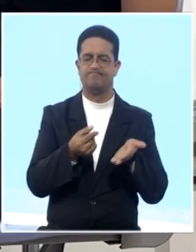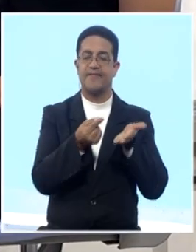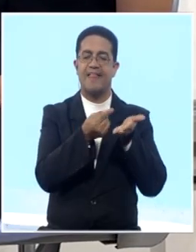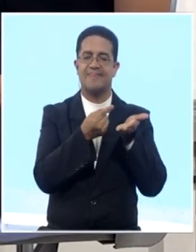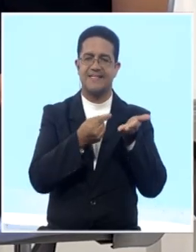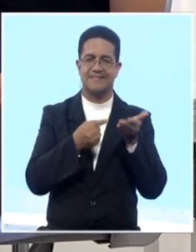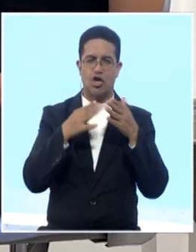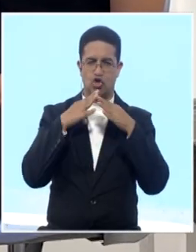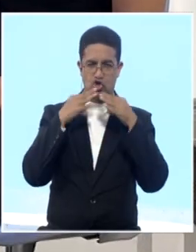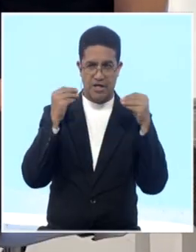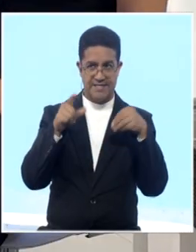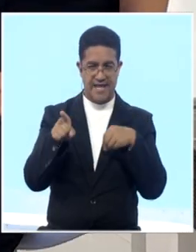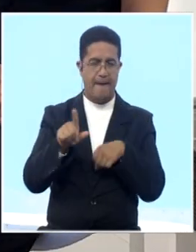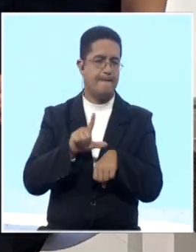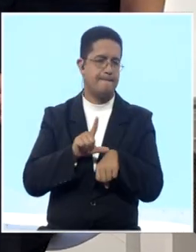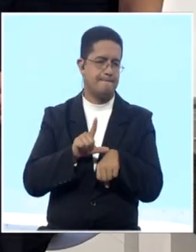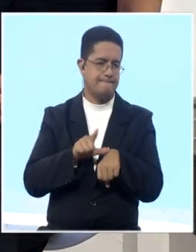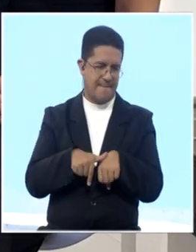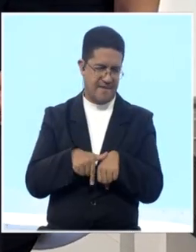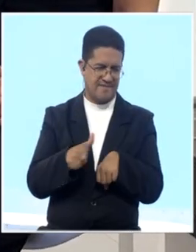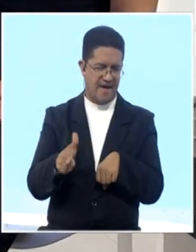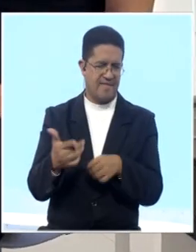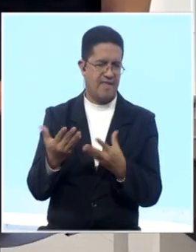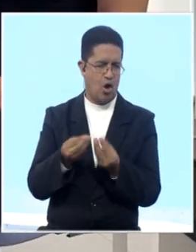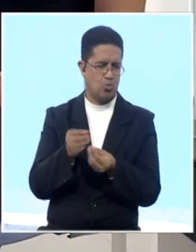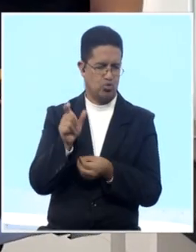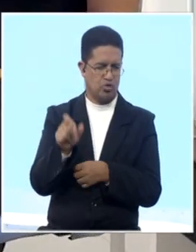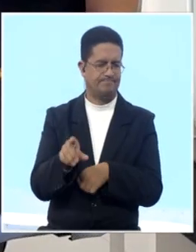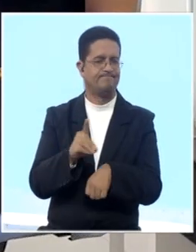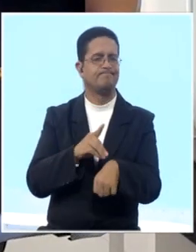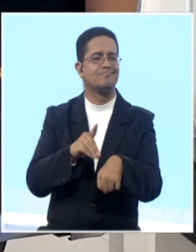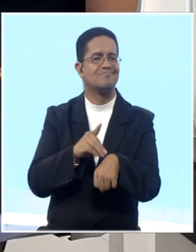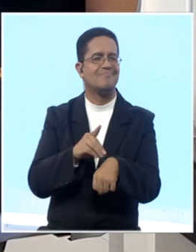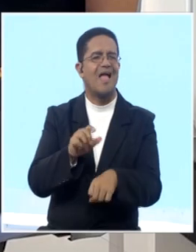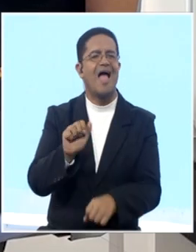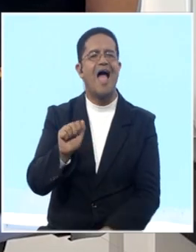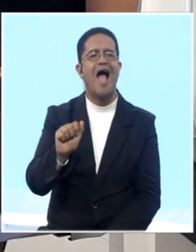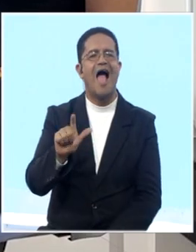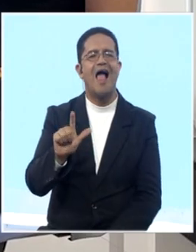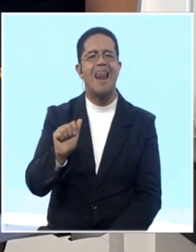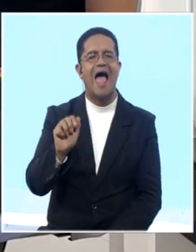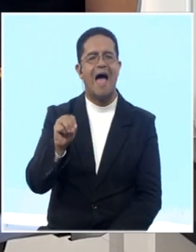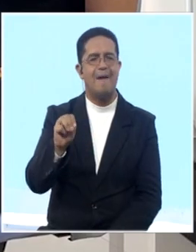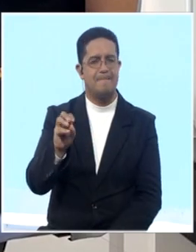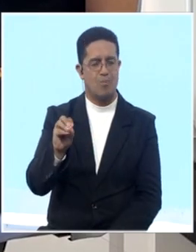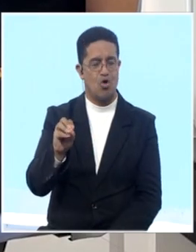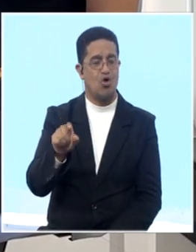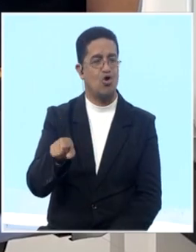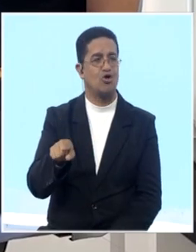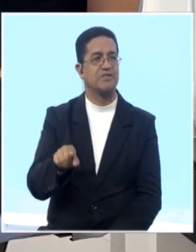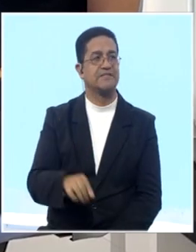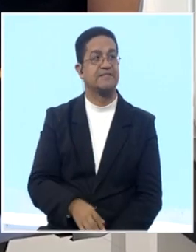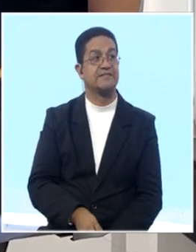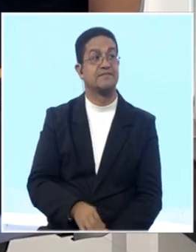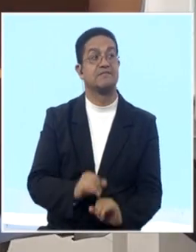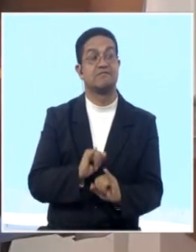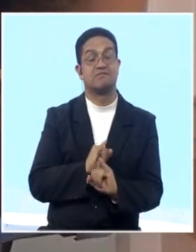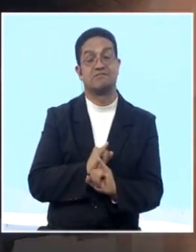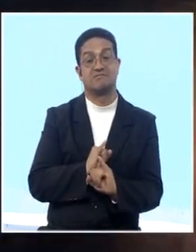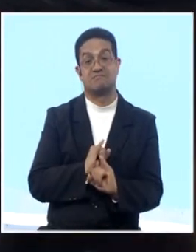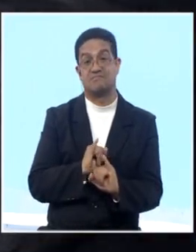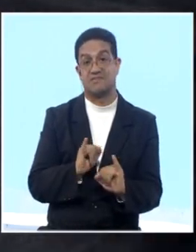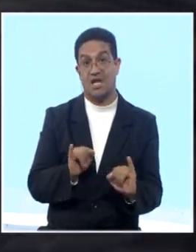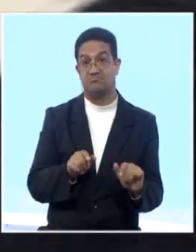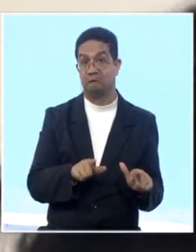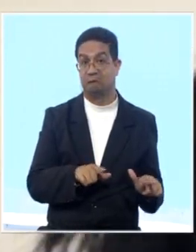sonrisa, que también vamos a verlo más adelante con Álamo Rodríguez, que nos va a estar explicando este punto. Bueno, ya tenemos acá prácticamente el